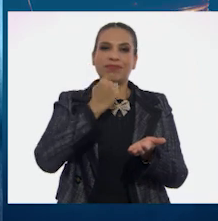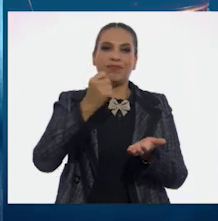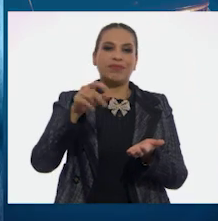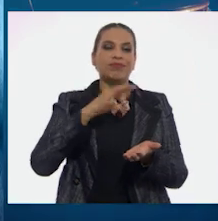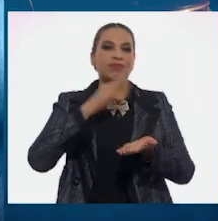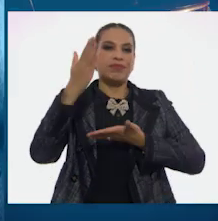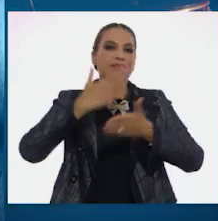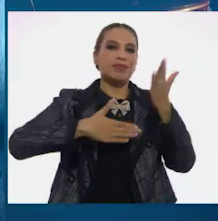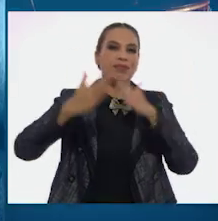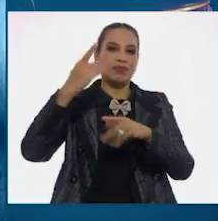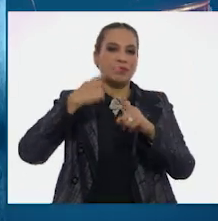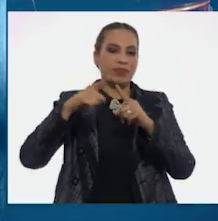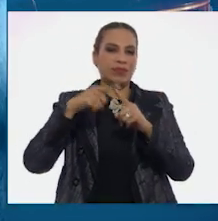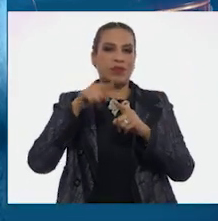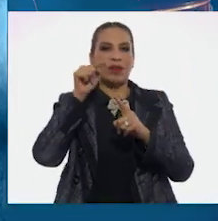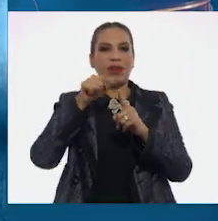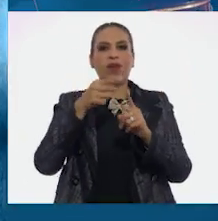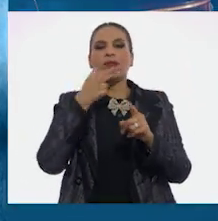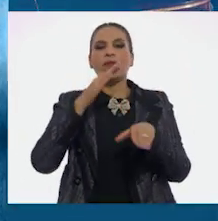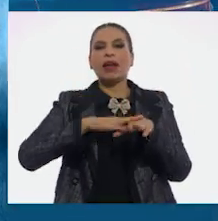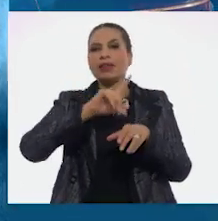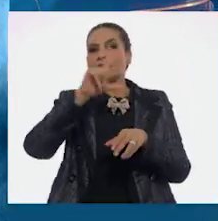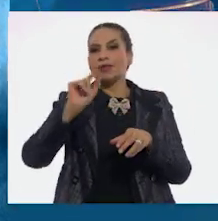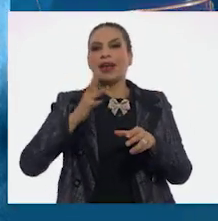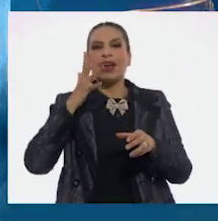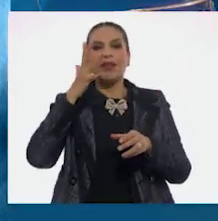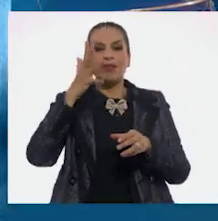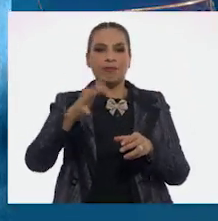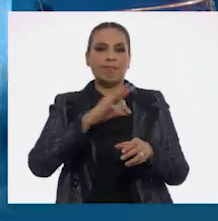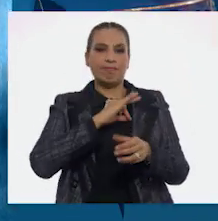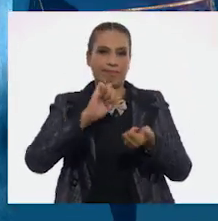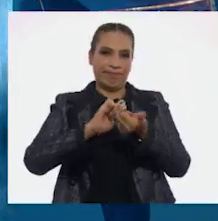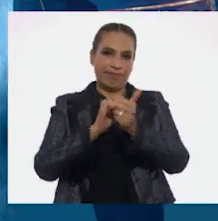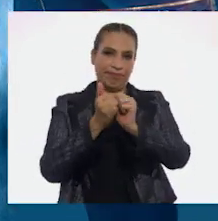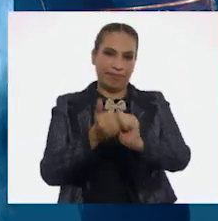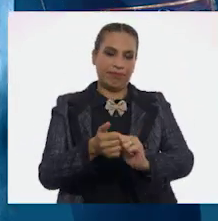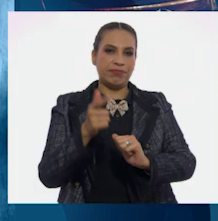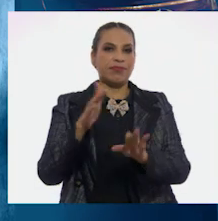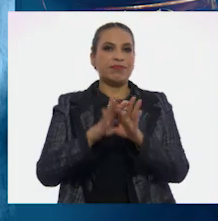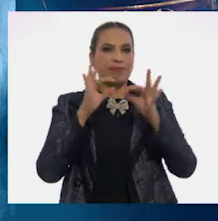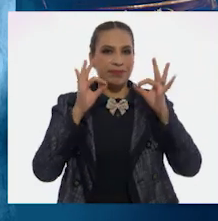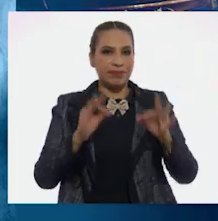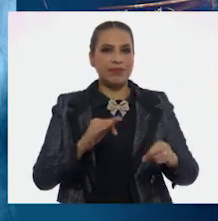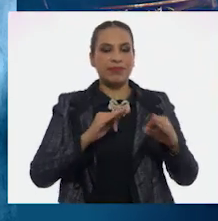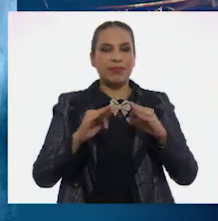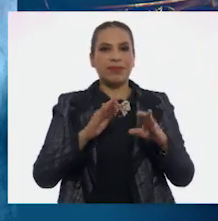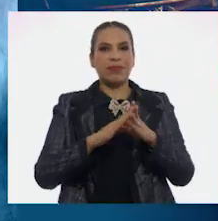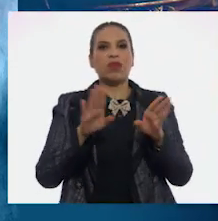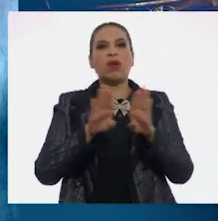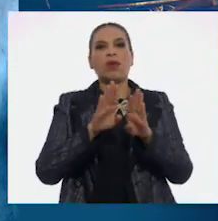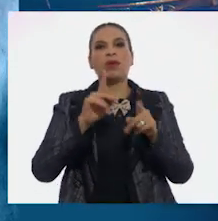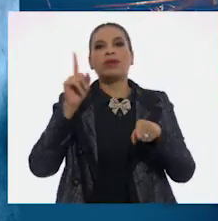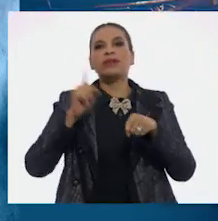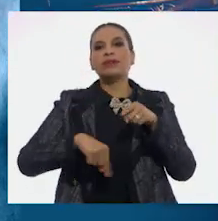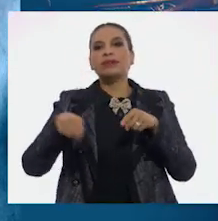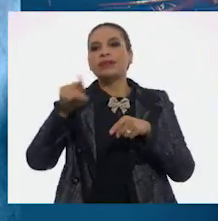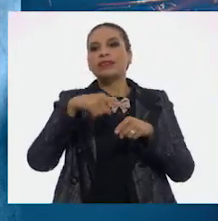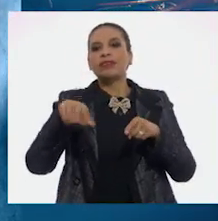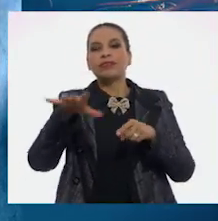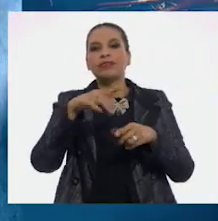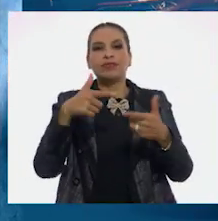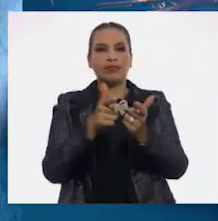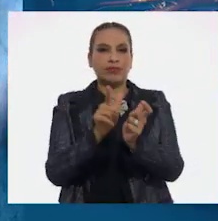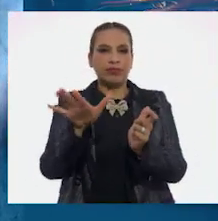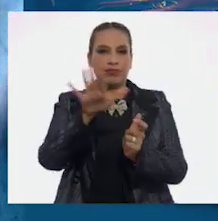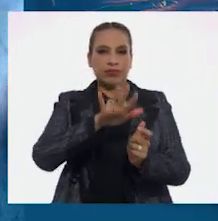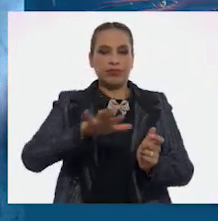triunfador del trabajo, al que más tarde habría de someter a disciplina el fuego arrebatado por Franklin a los